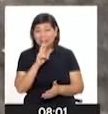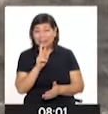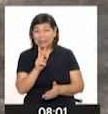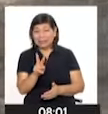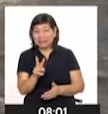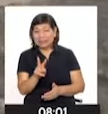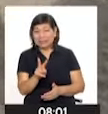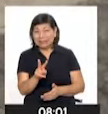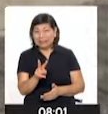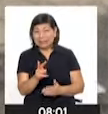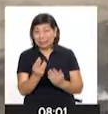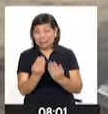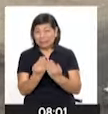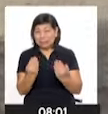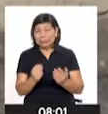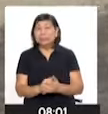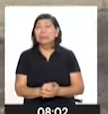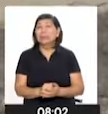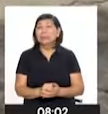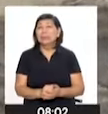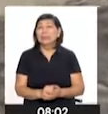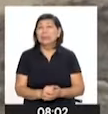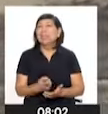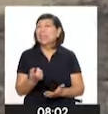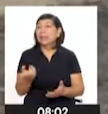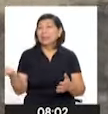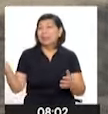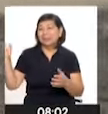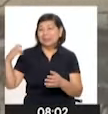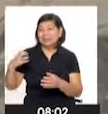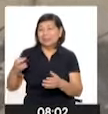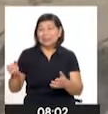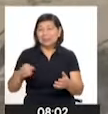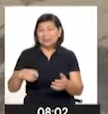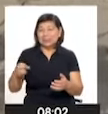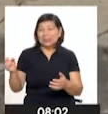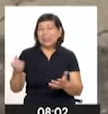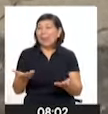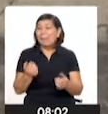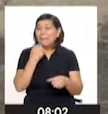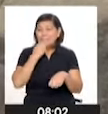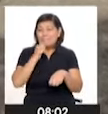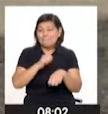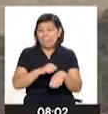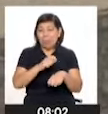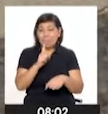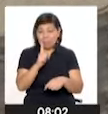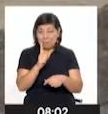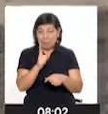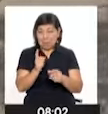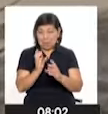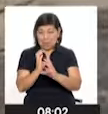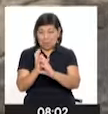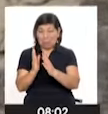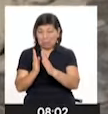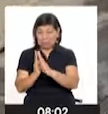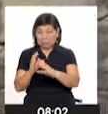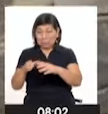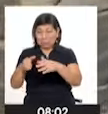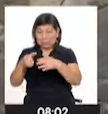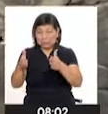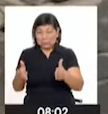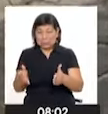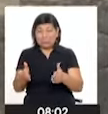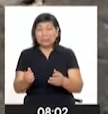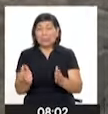que ha dejado este vehículo de transporte de carga pesada. Ha impactado primero contra este muro de concreto y observen cómo lo ha